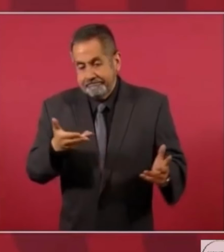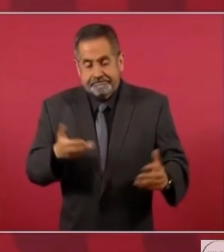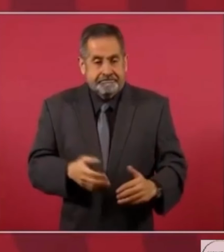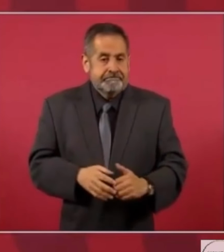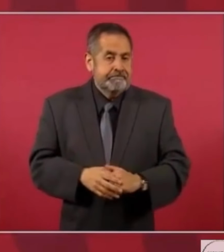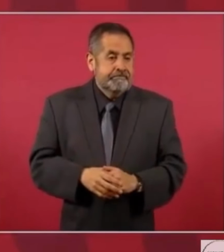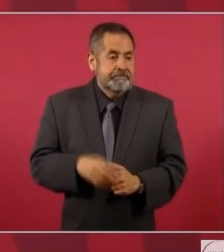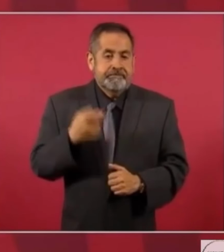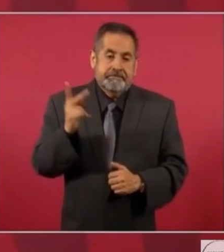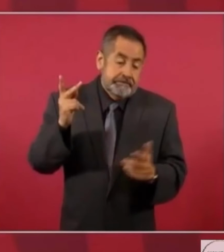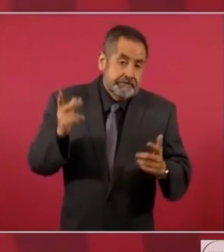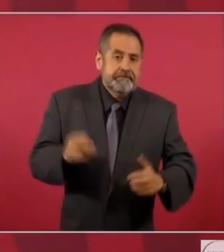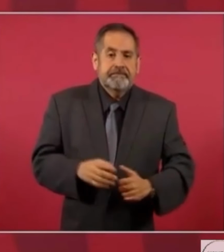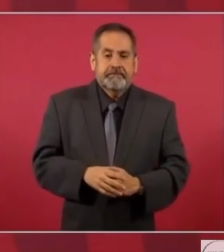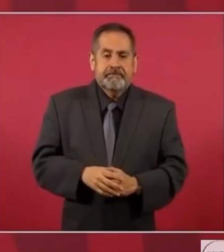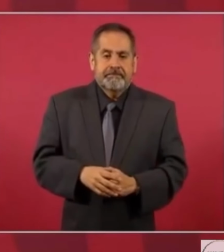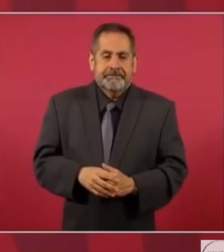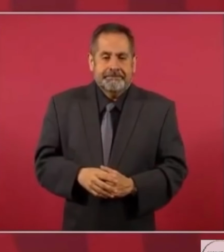pero